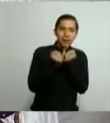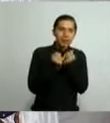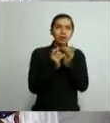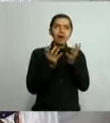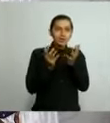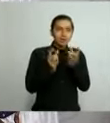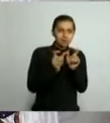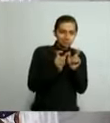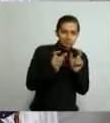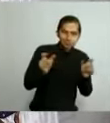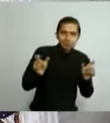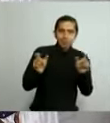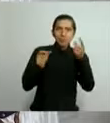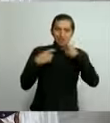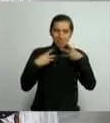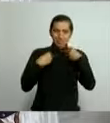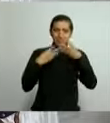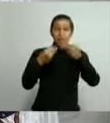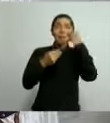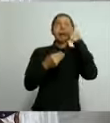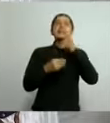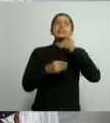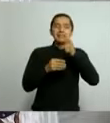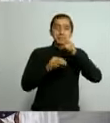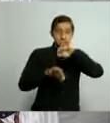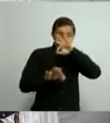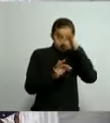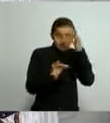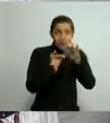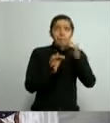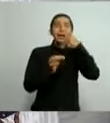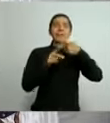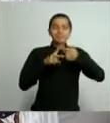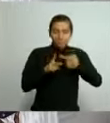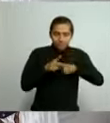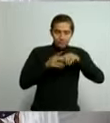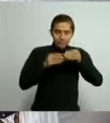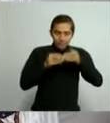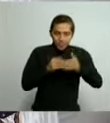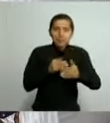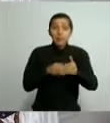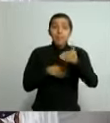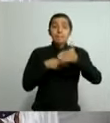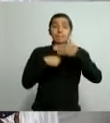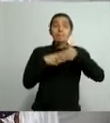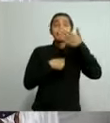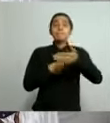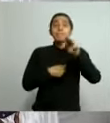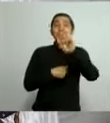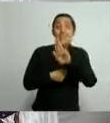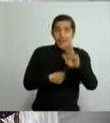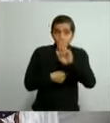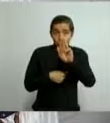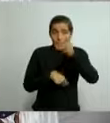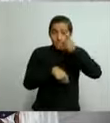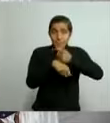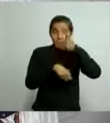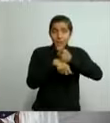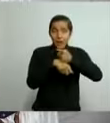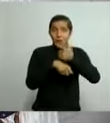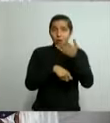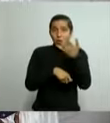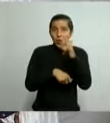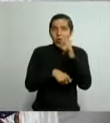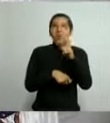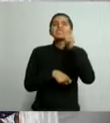la epidemia para estar listos y avanzar a partir de este miércoles primero de julio en el segundo paso